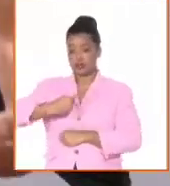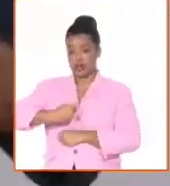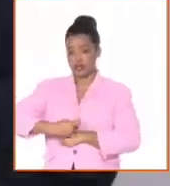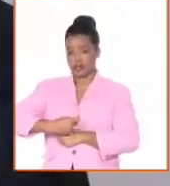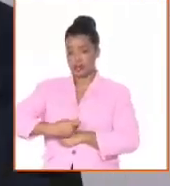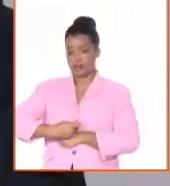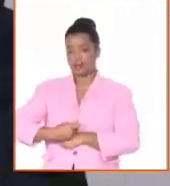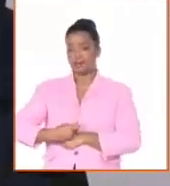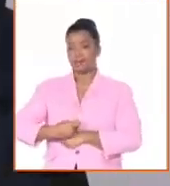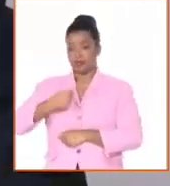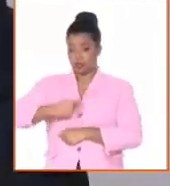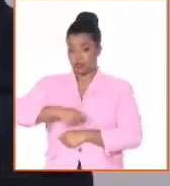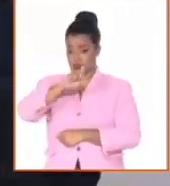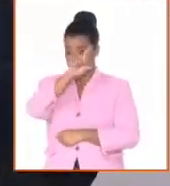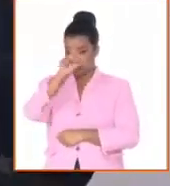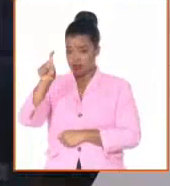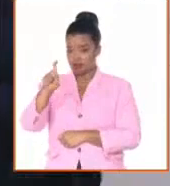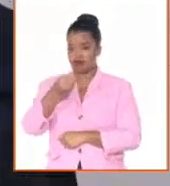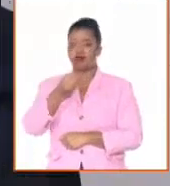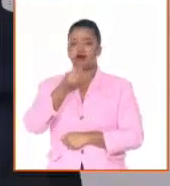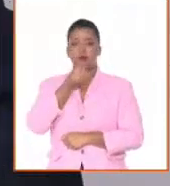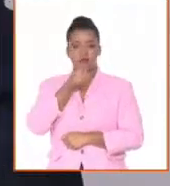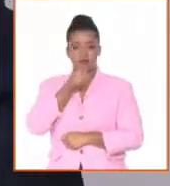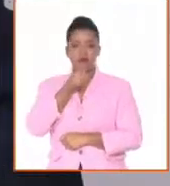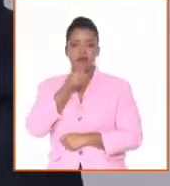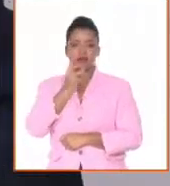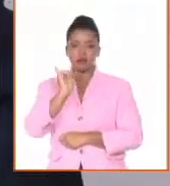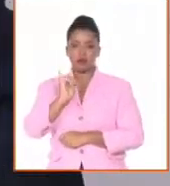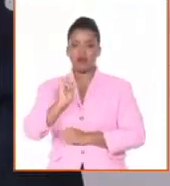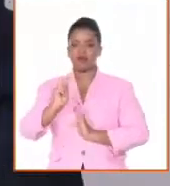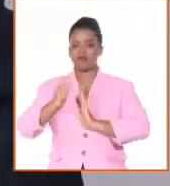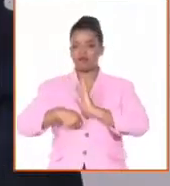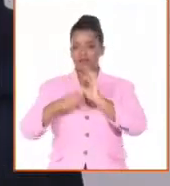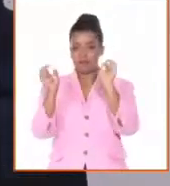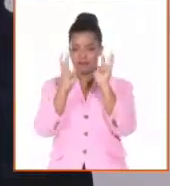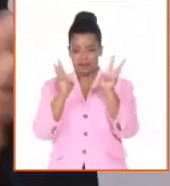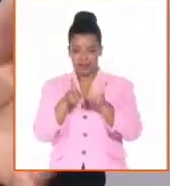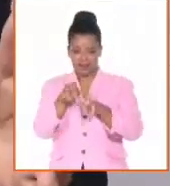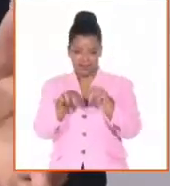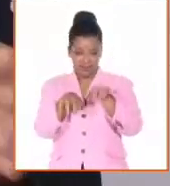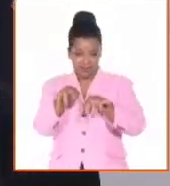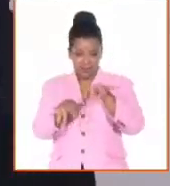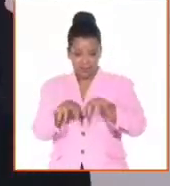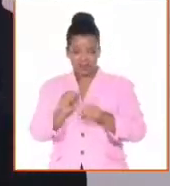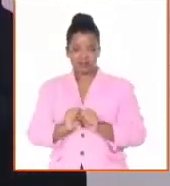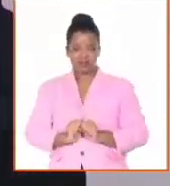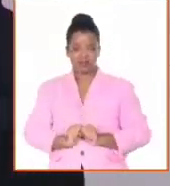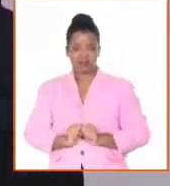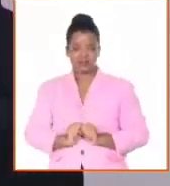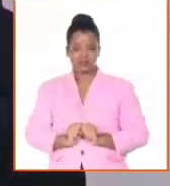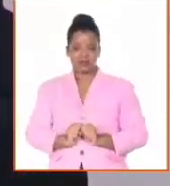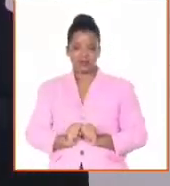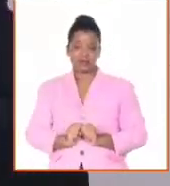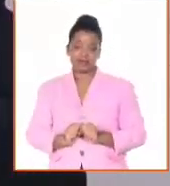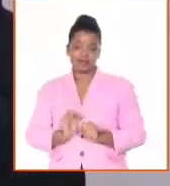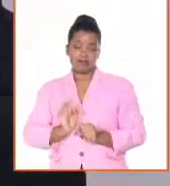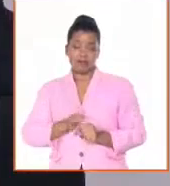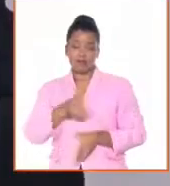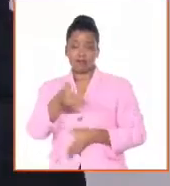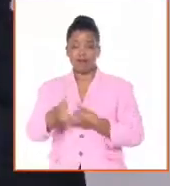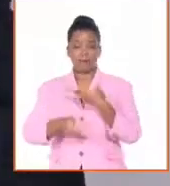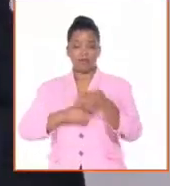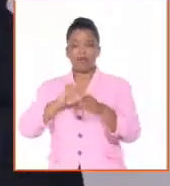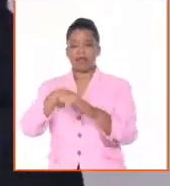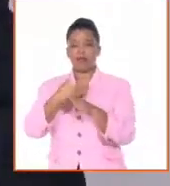a poder acceder a que se les provea de la firma digital para ese trámite que después lo podrán